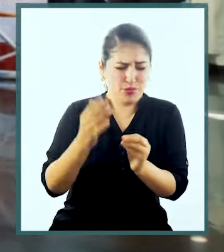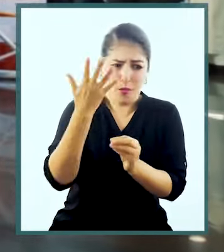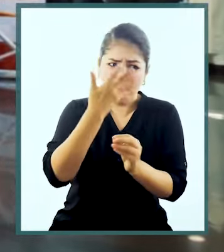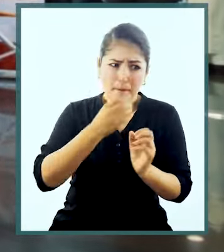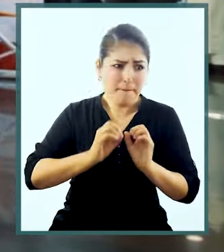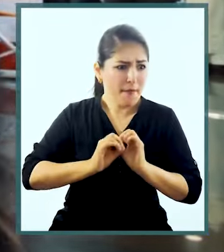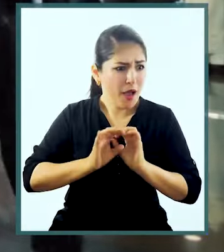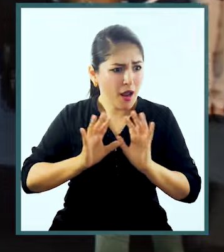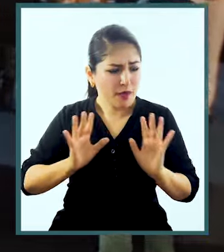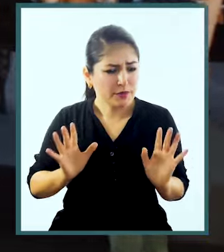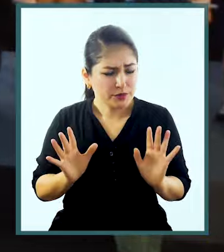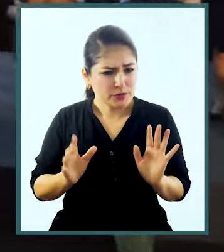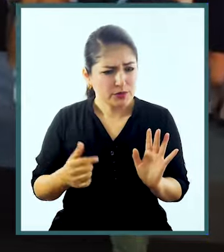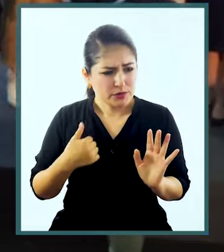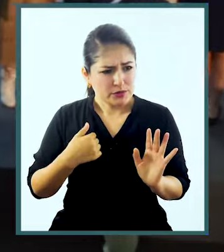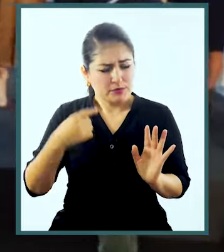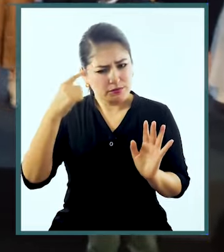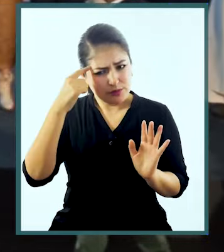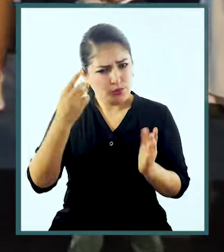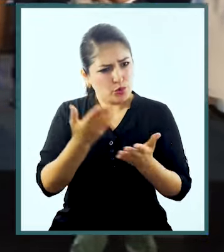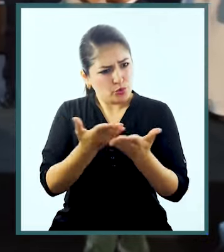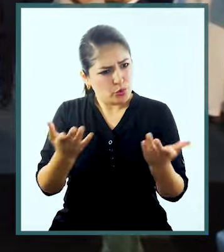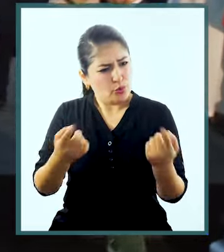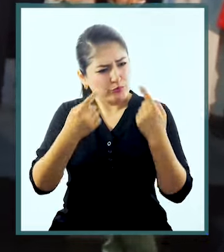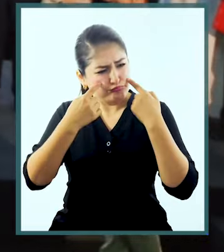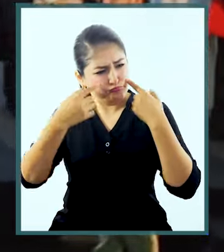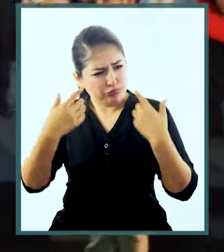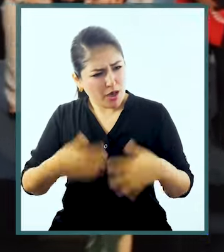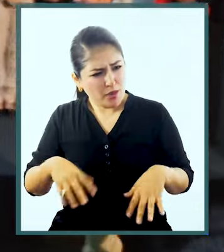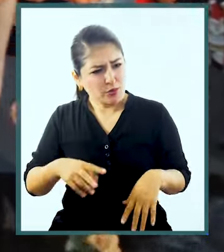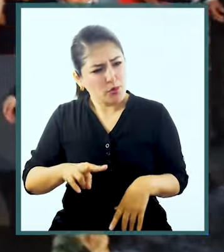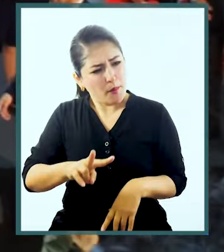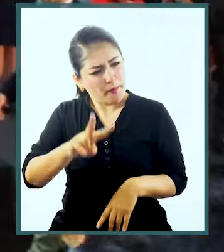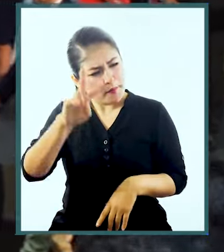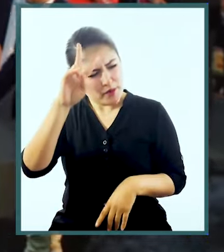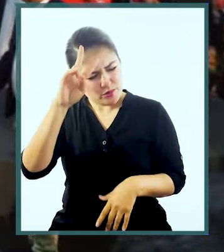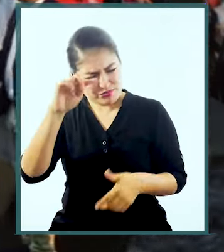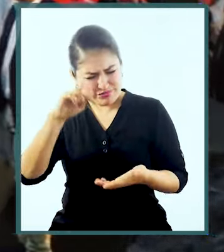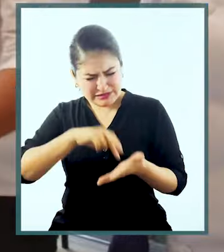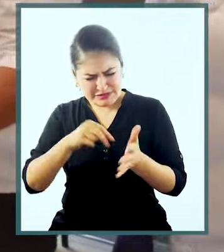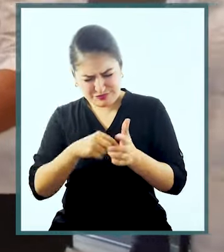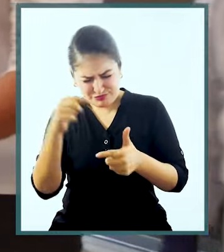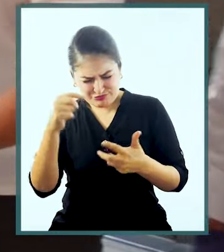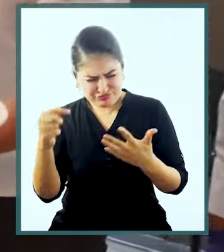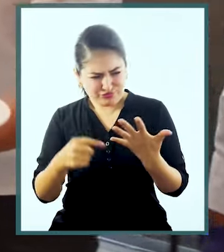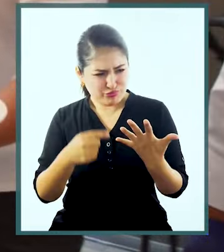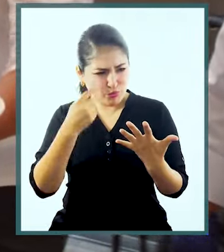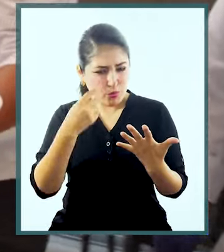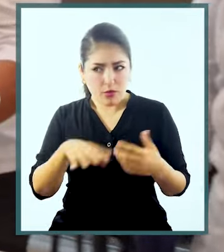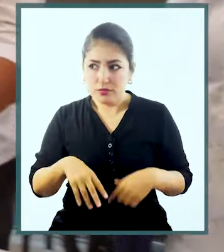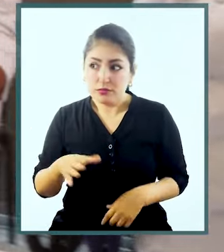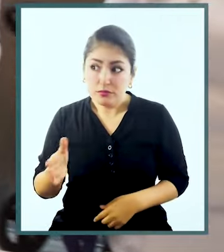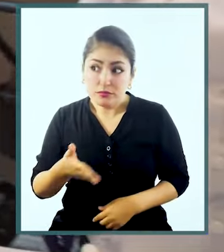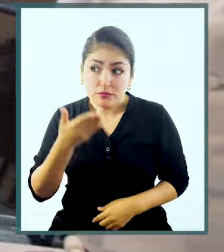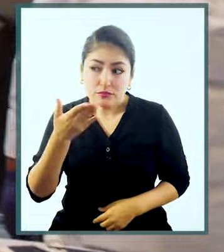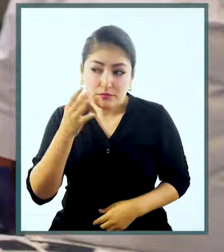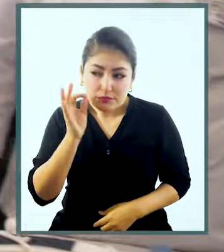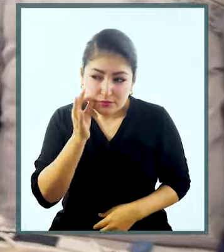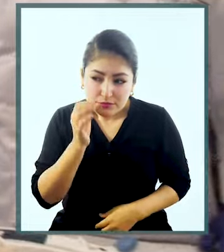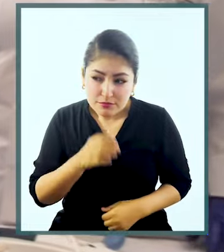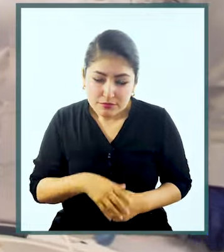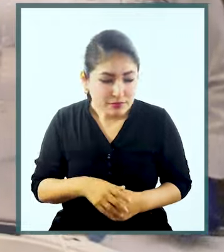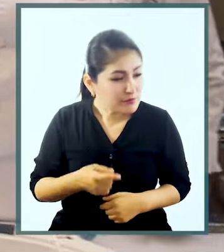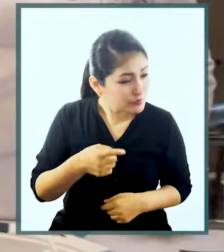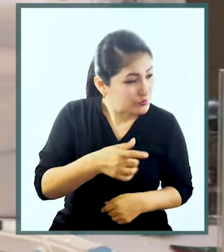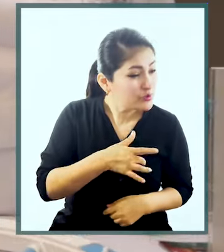bellezas que han dejado, pienso que es necesario valorar lo que somos, ¿no? El Perú es riquísimo. ¿Sientes el olorcito?